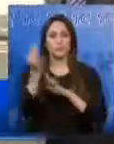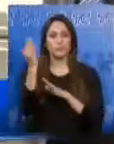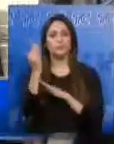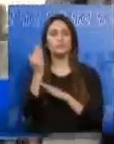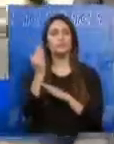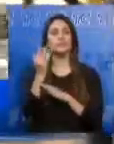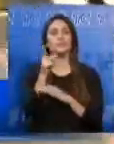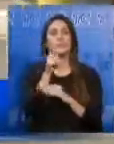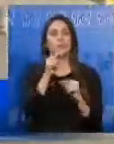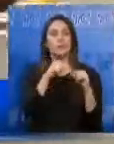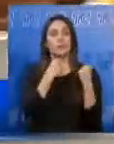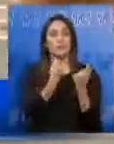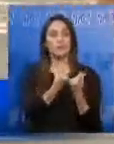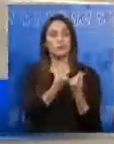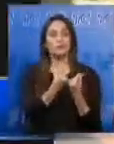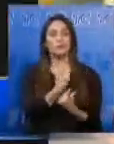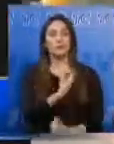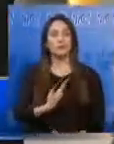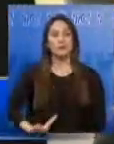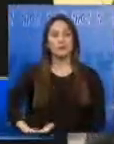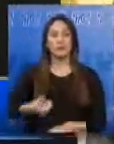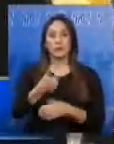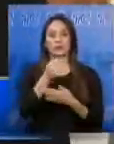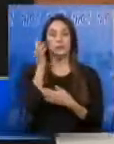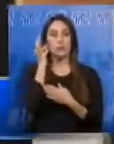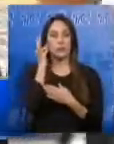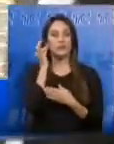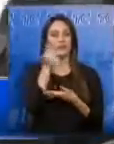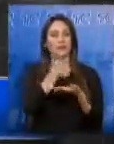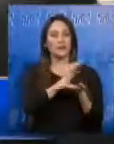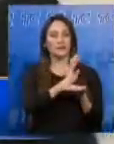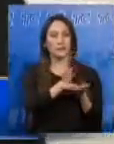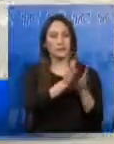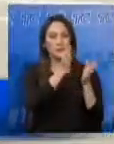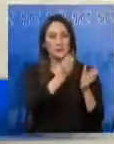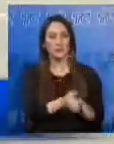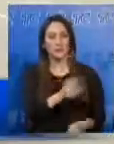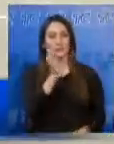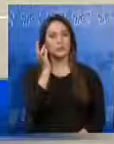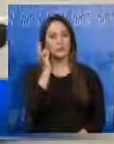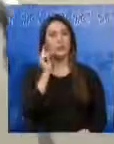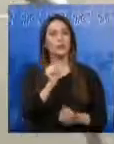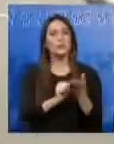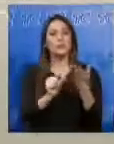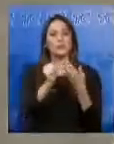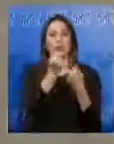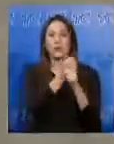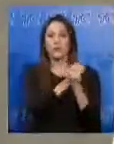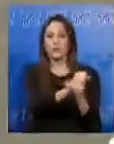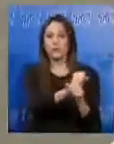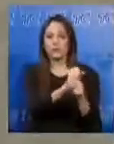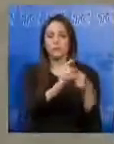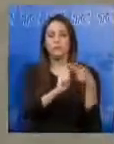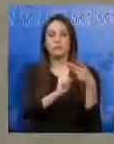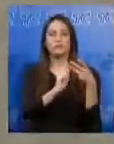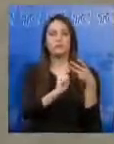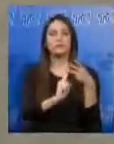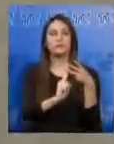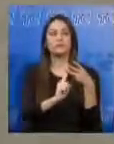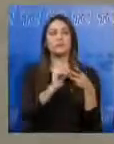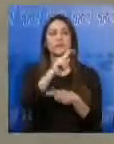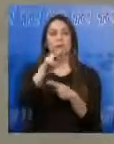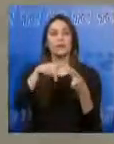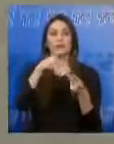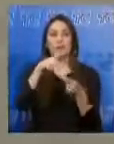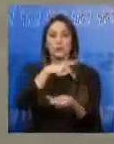viaje, conformada por la presidenta de la Asamblea, Gabriela Rivadeneira, el ministro de Defensa, Ricardo Patiño, el prefecto